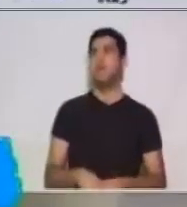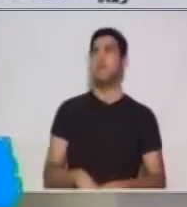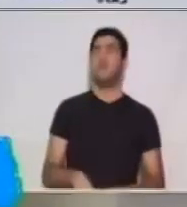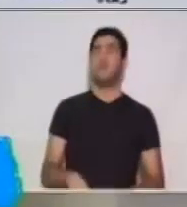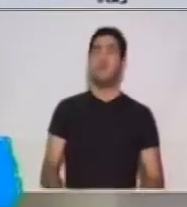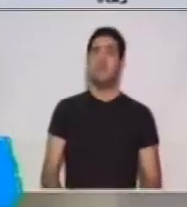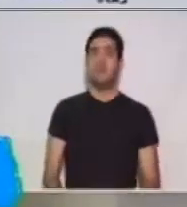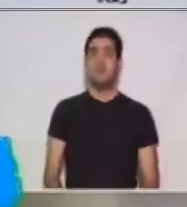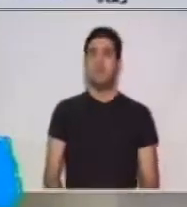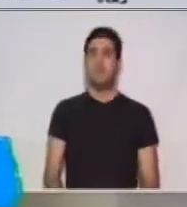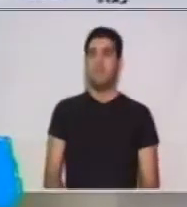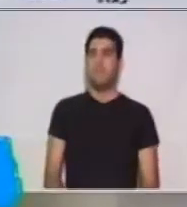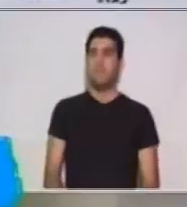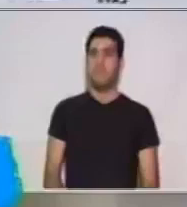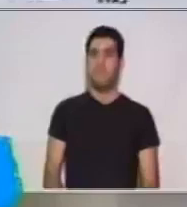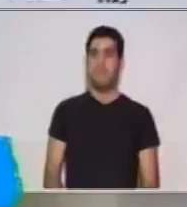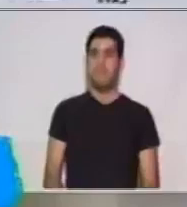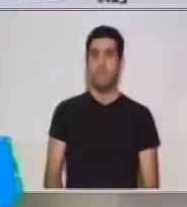utilizando los decimales.